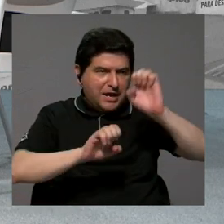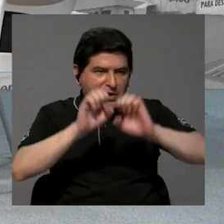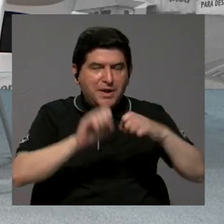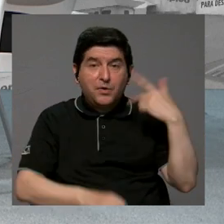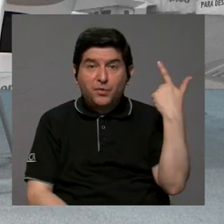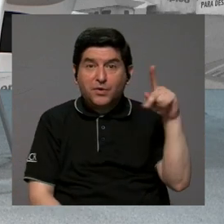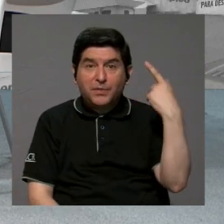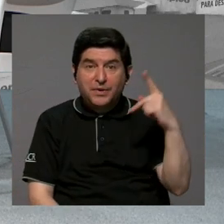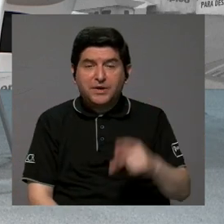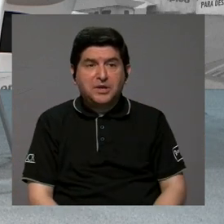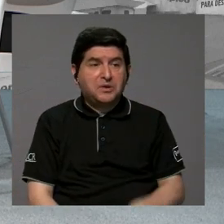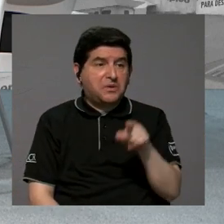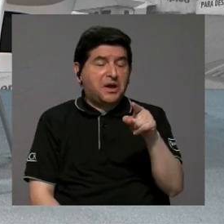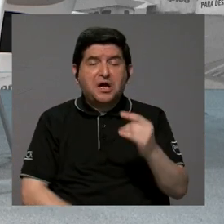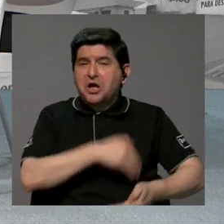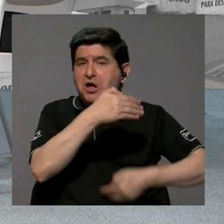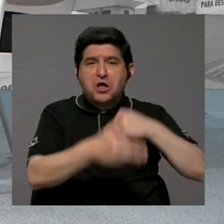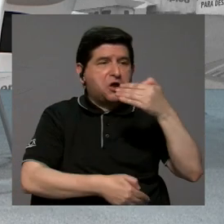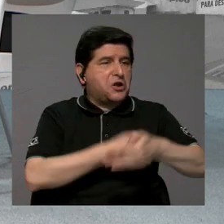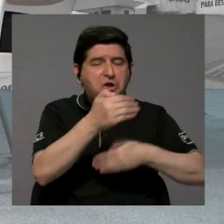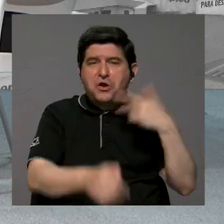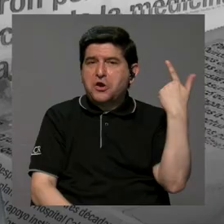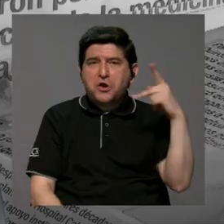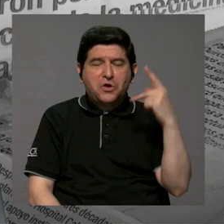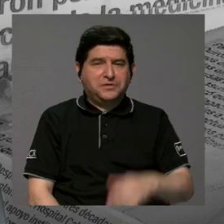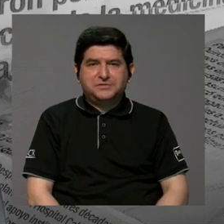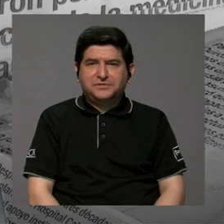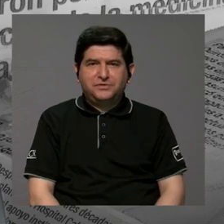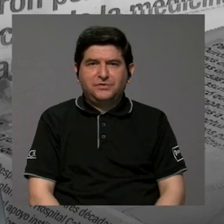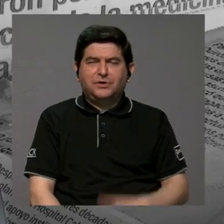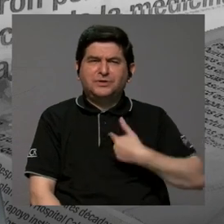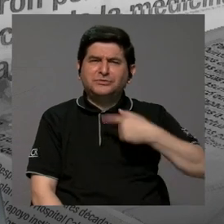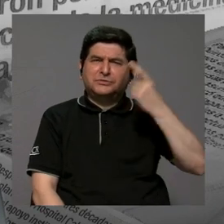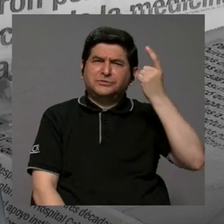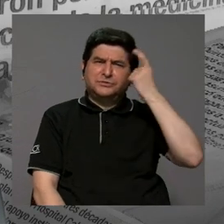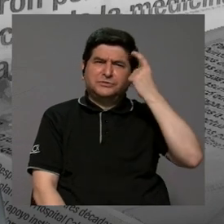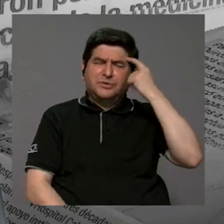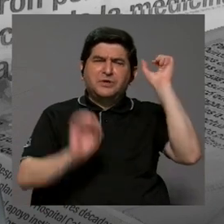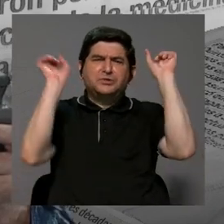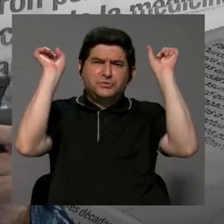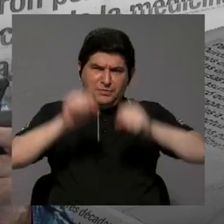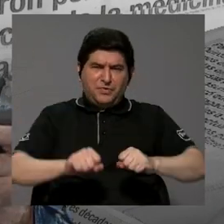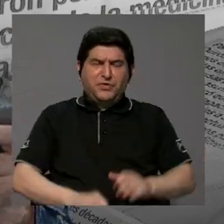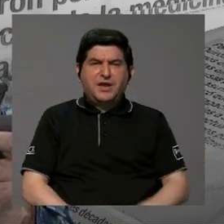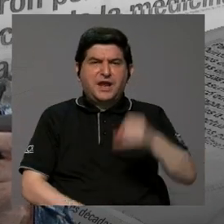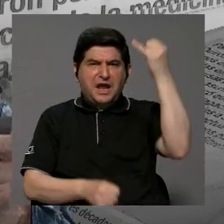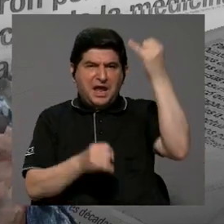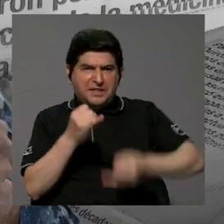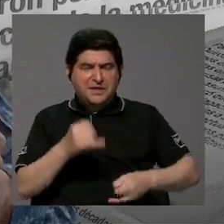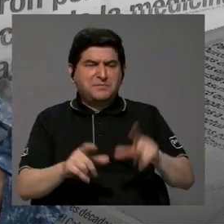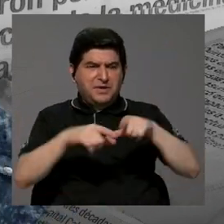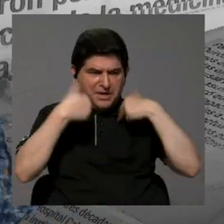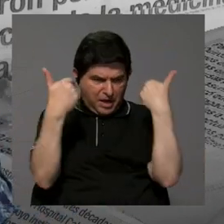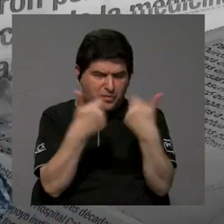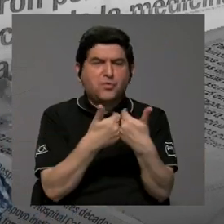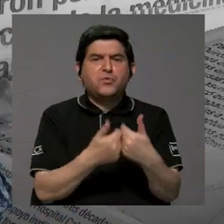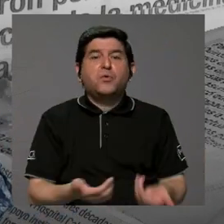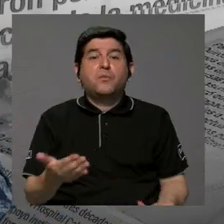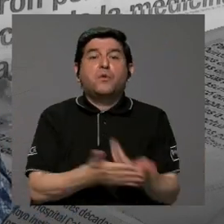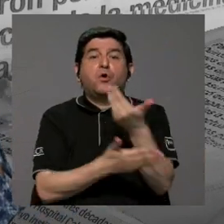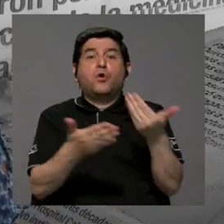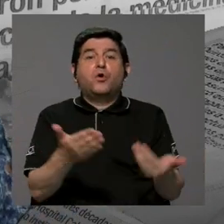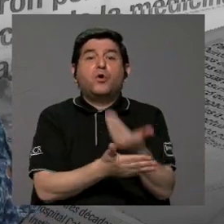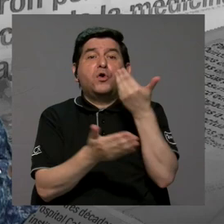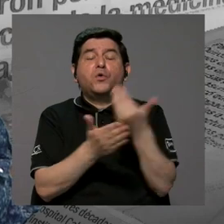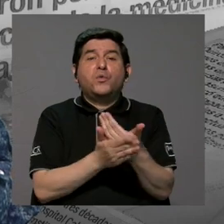riesgo, porque aquí no hubo una gestión de riesgo. Sí, porque el riesgo, pienso yo que pudo haber sido, bueno, terminamos con este grupo y los